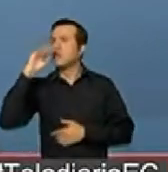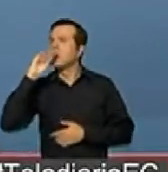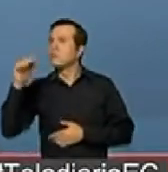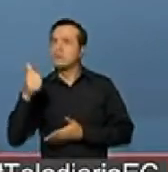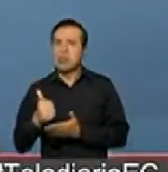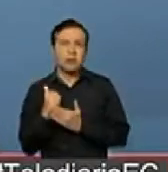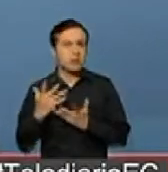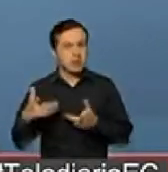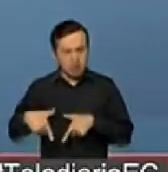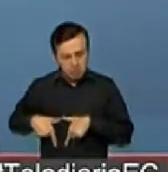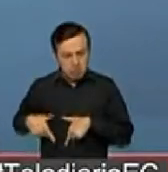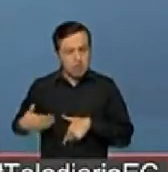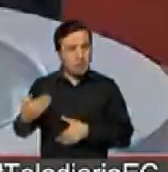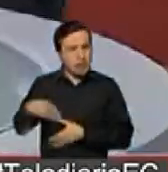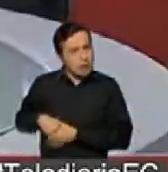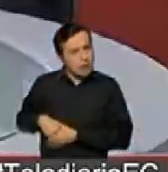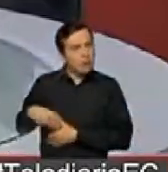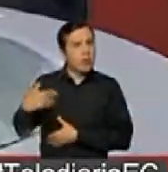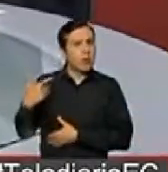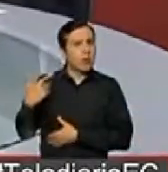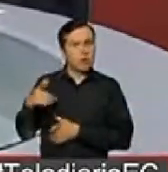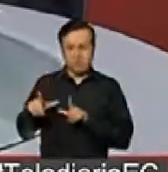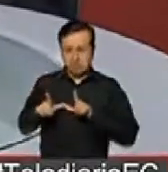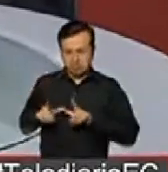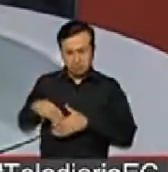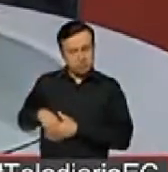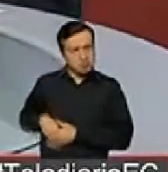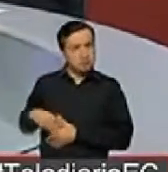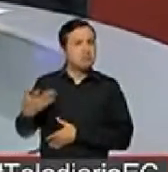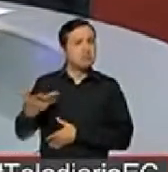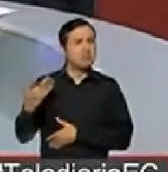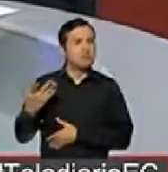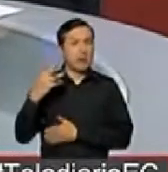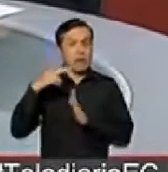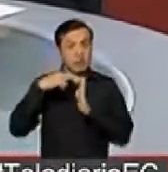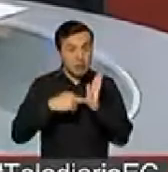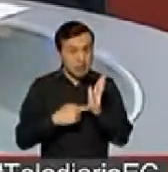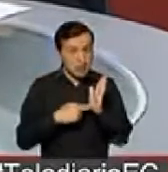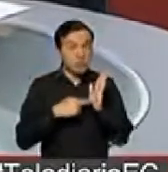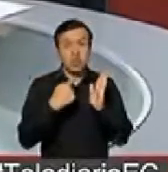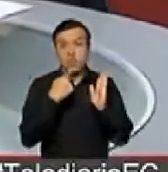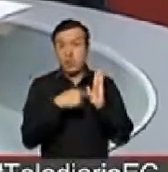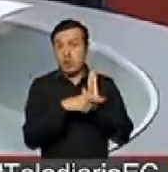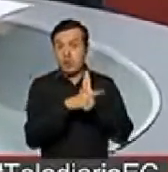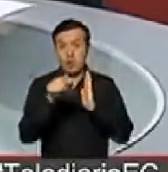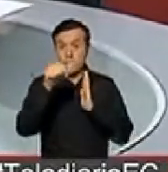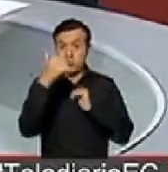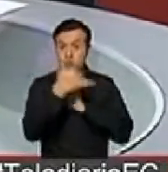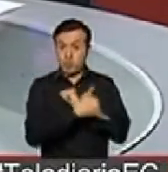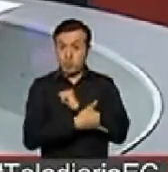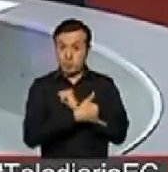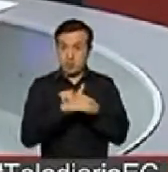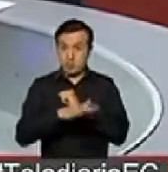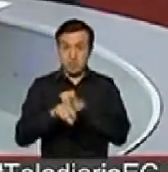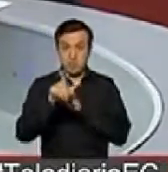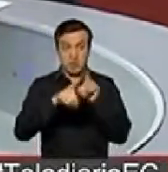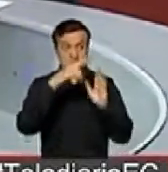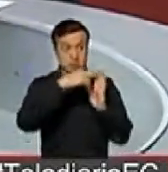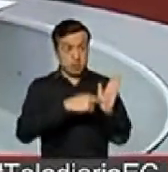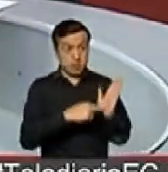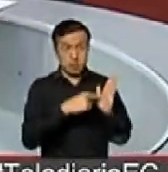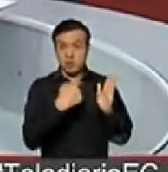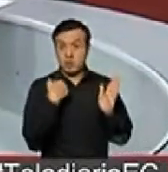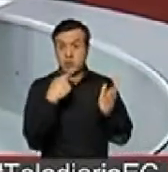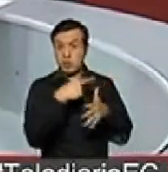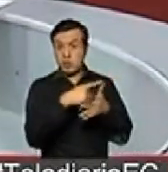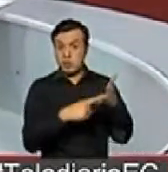con la boleta en la mano. Lo interesante de este registro es, como digo, va a abrir puertas. Por ejemplo, en otros países, quienes constan en este tipo de registros